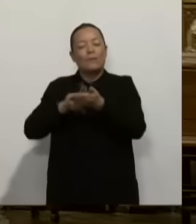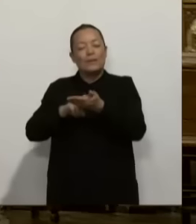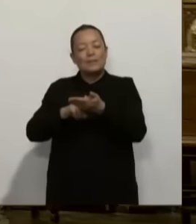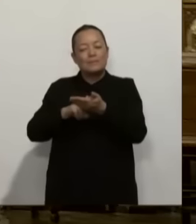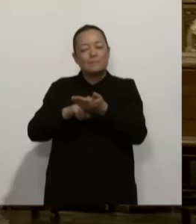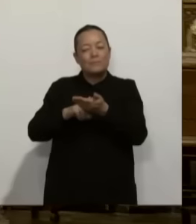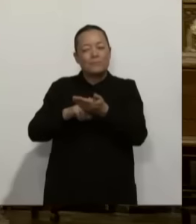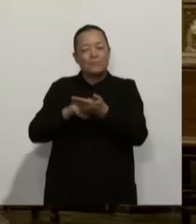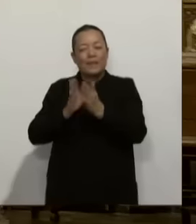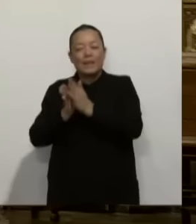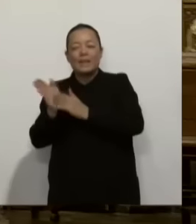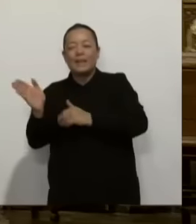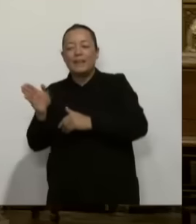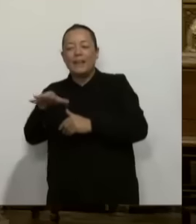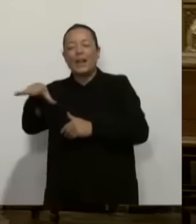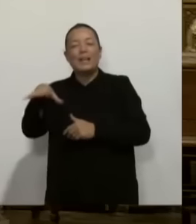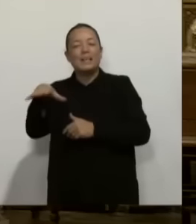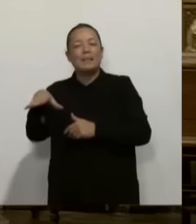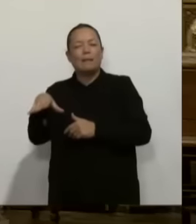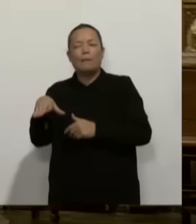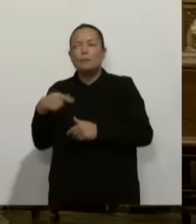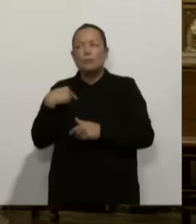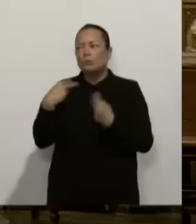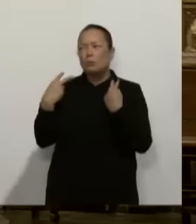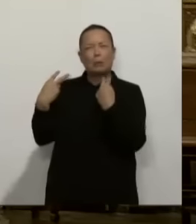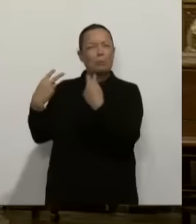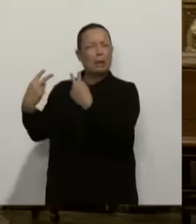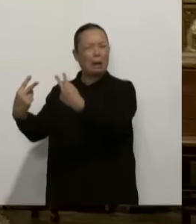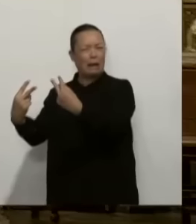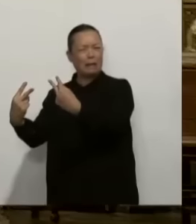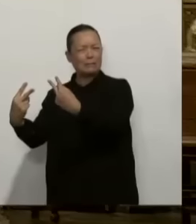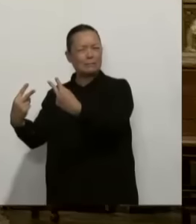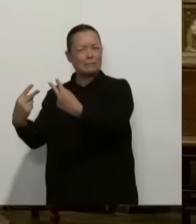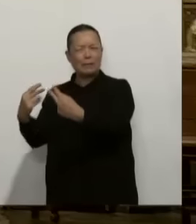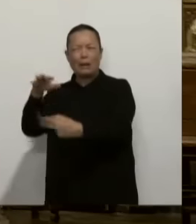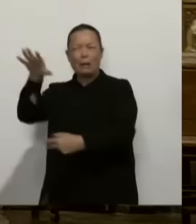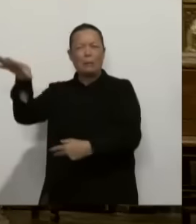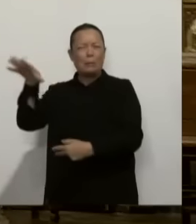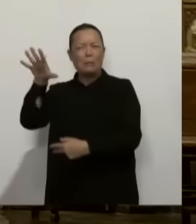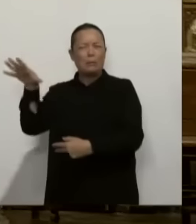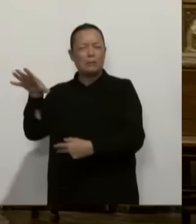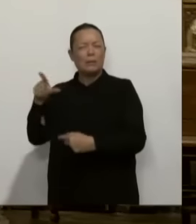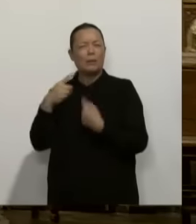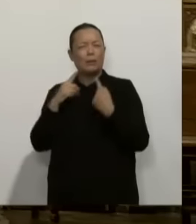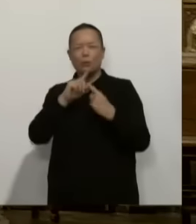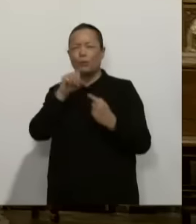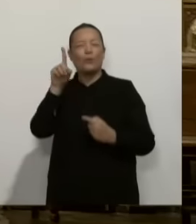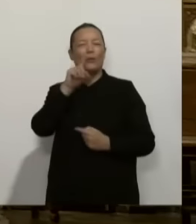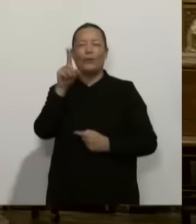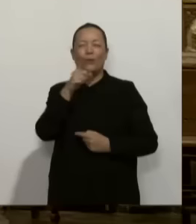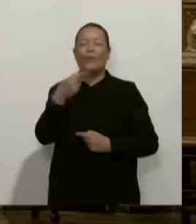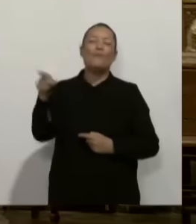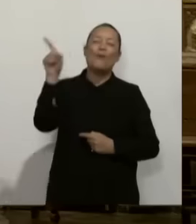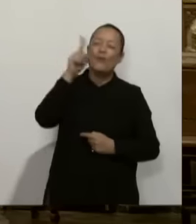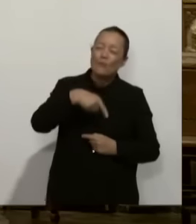volver a Galilea. Y alguno me dirá, ¿y dónde es Galilea? ¿Tengo que viajar hasta Medio Oriente? No, tenés que volver al